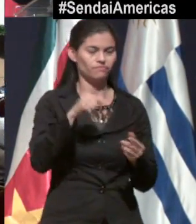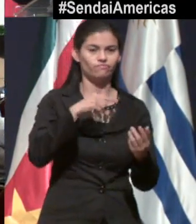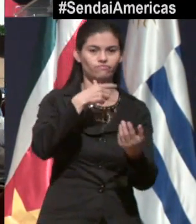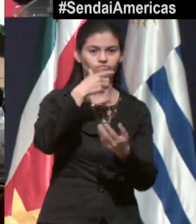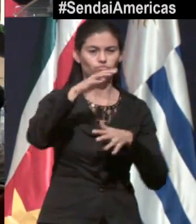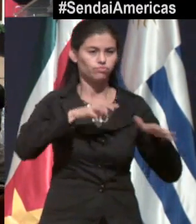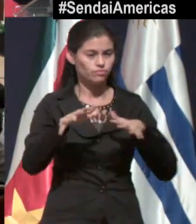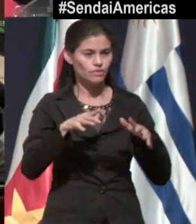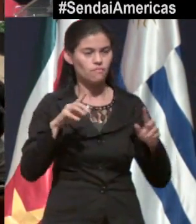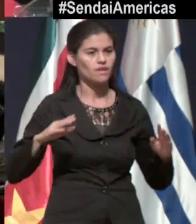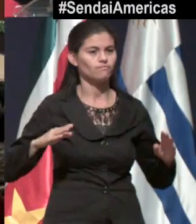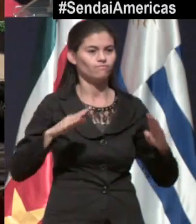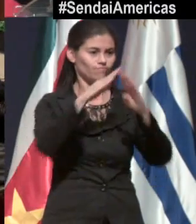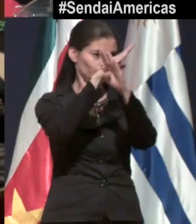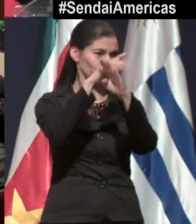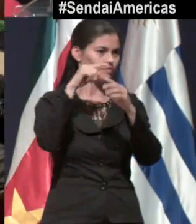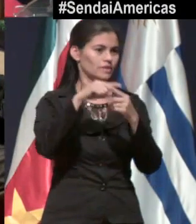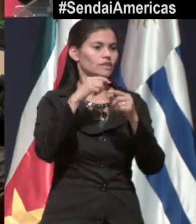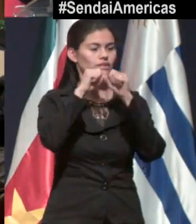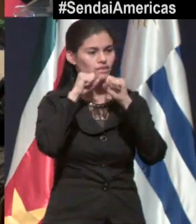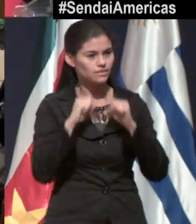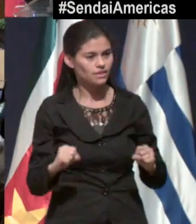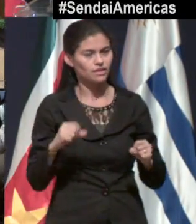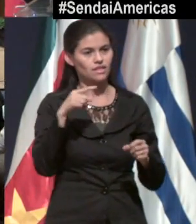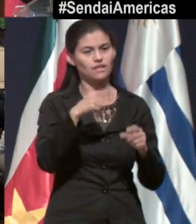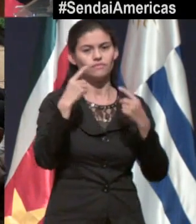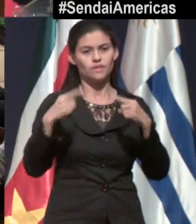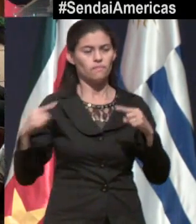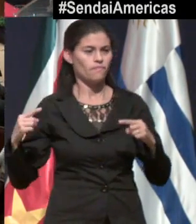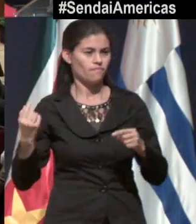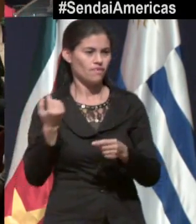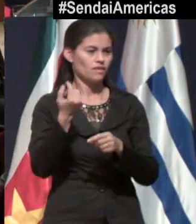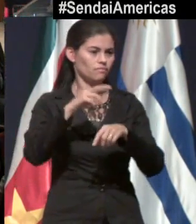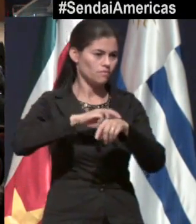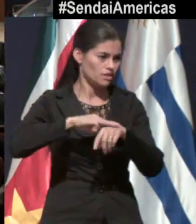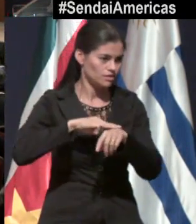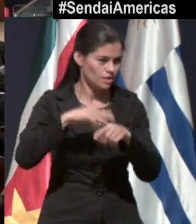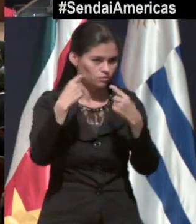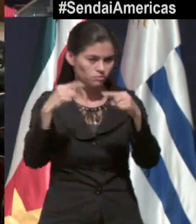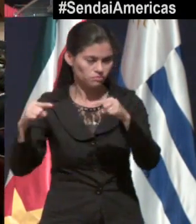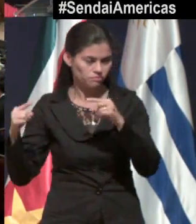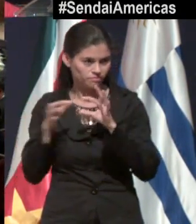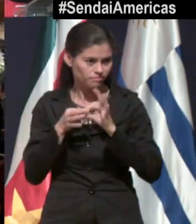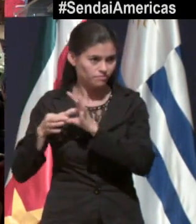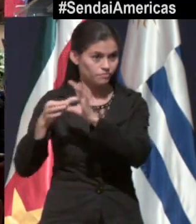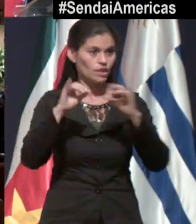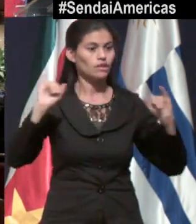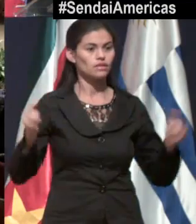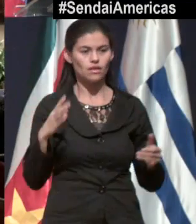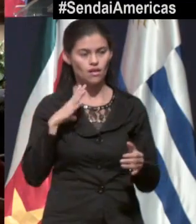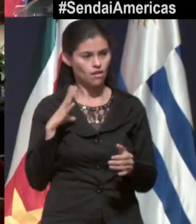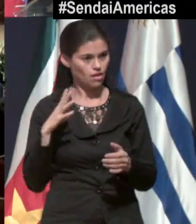de transversalizarla a través de las secretarías y dependencias de la Secretaría General. Ya contamos con una